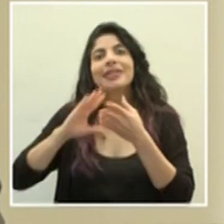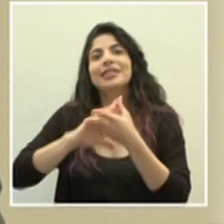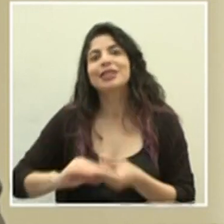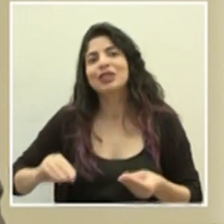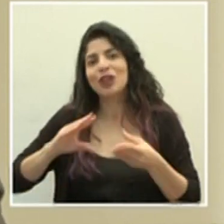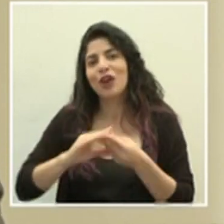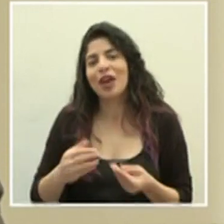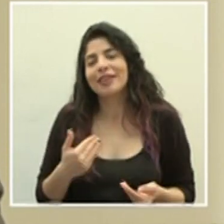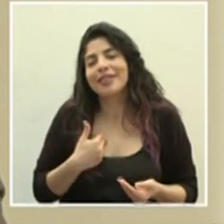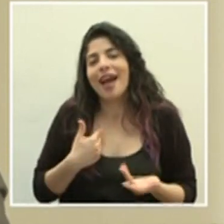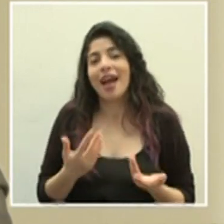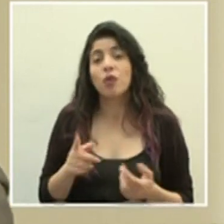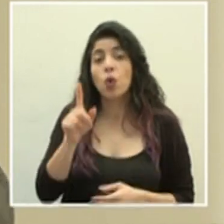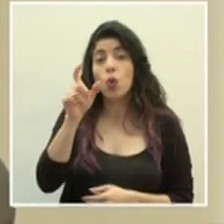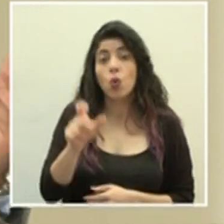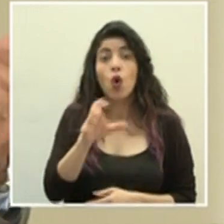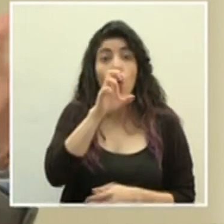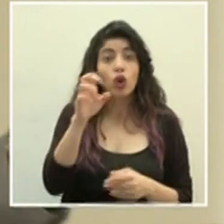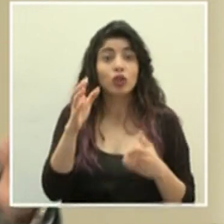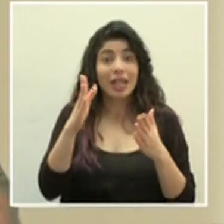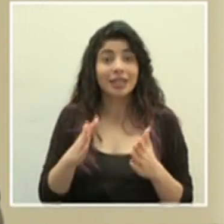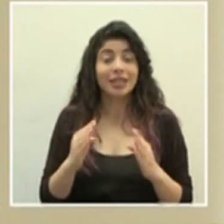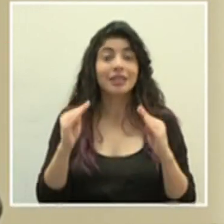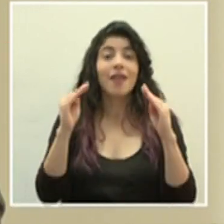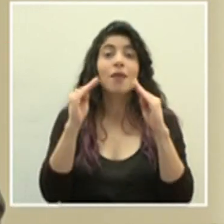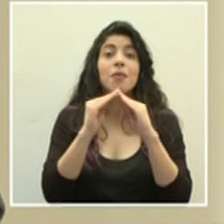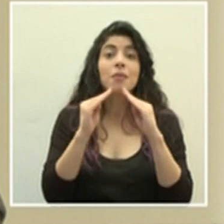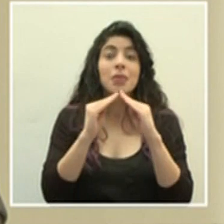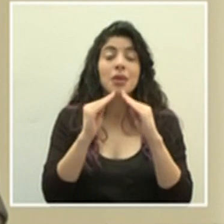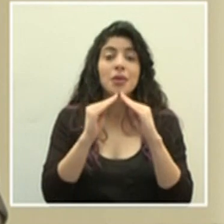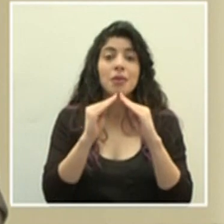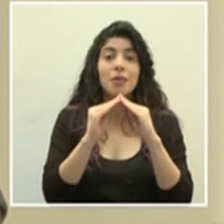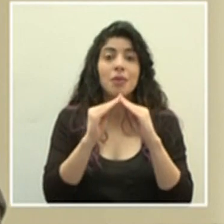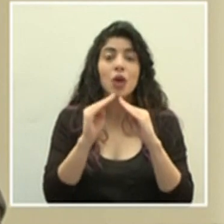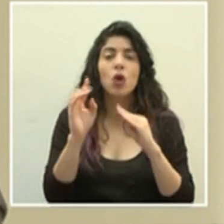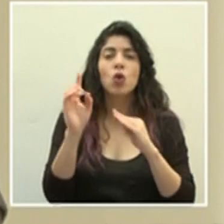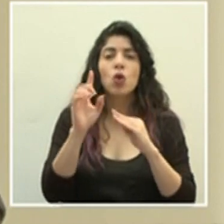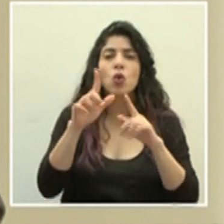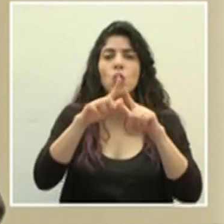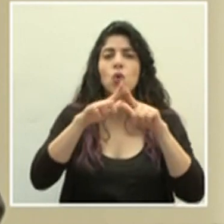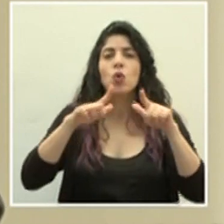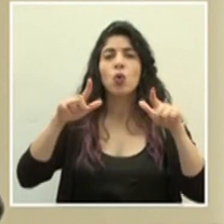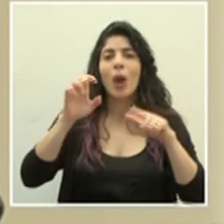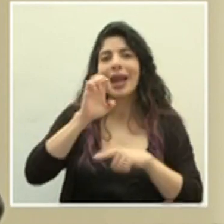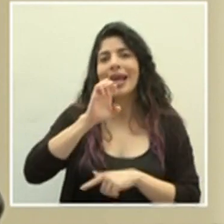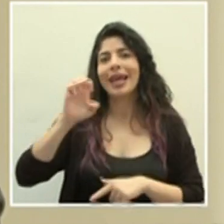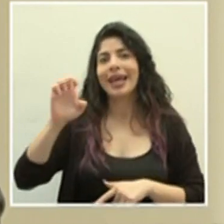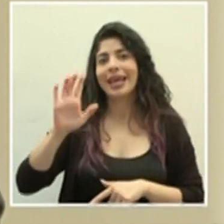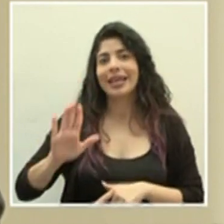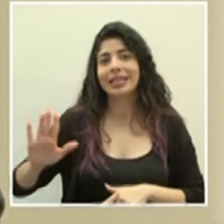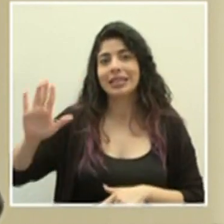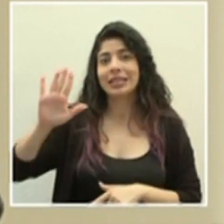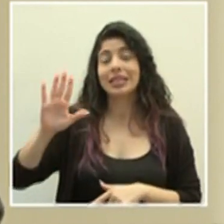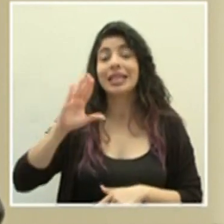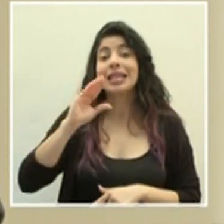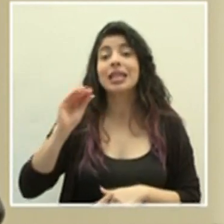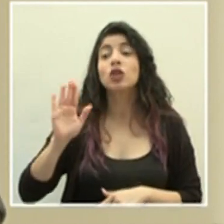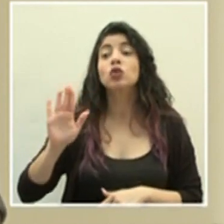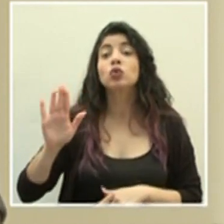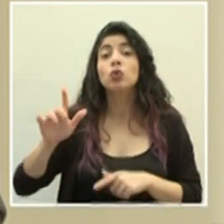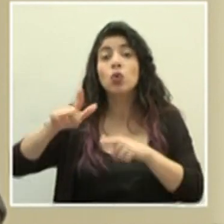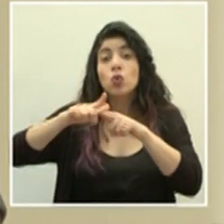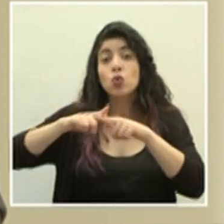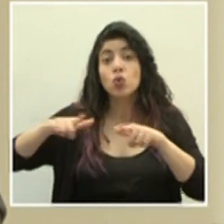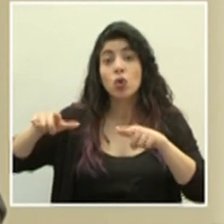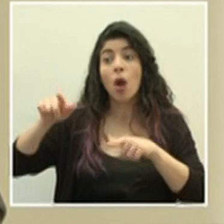en esto. Esta es una costarricense que vive en un sector al este de la capital, y en su localidad,